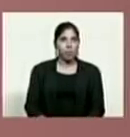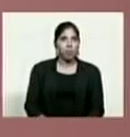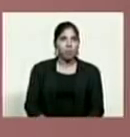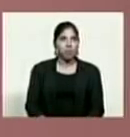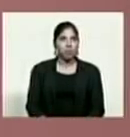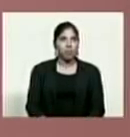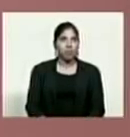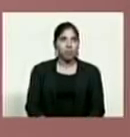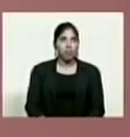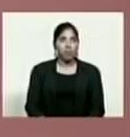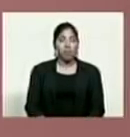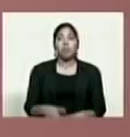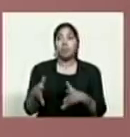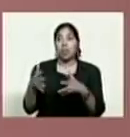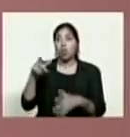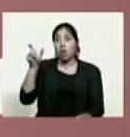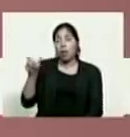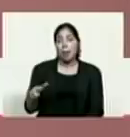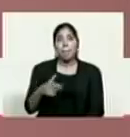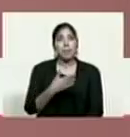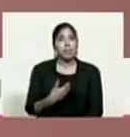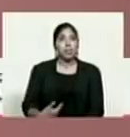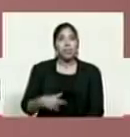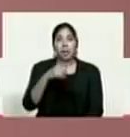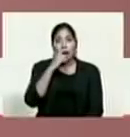que triunfó el presidente Nicolás Maduro junto a su pueblo,